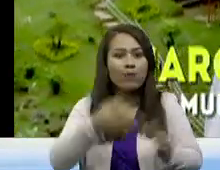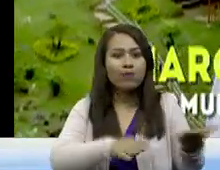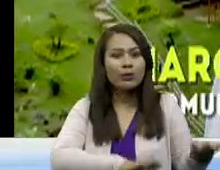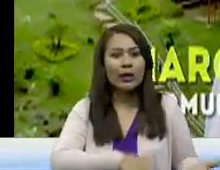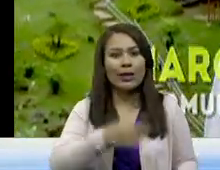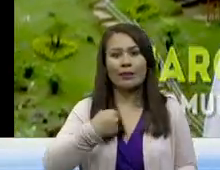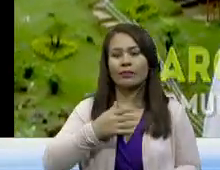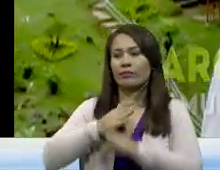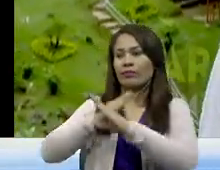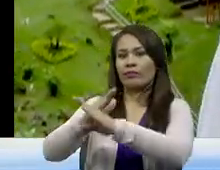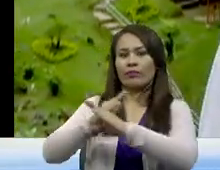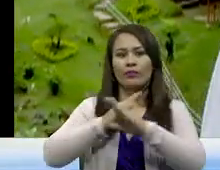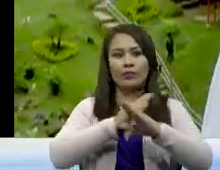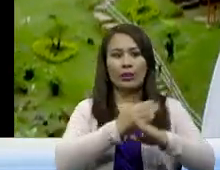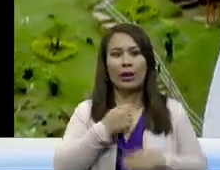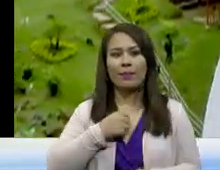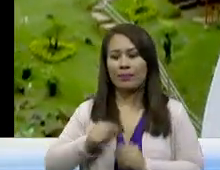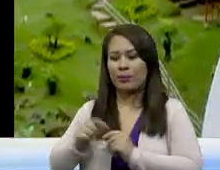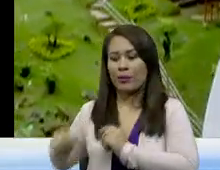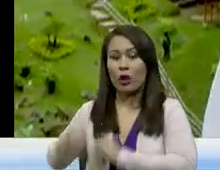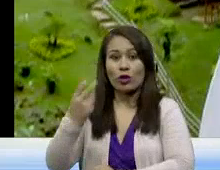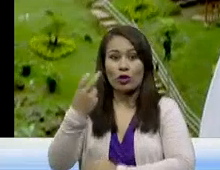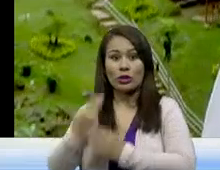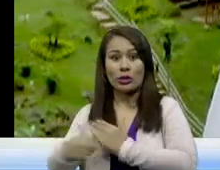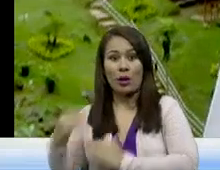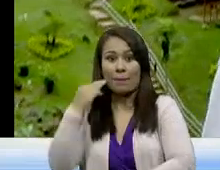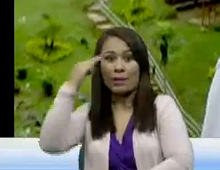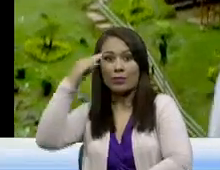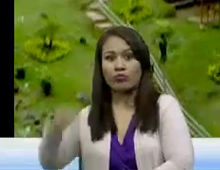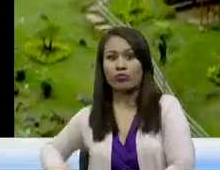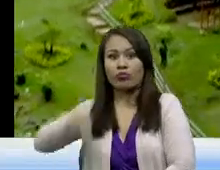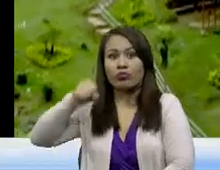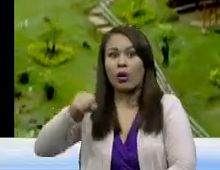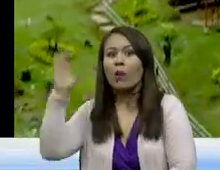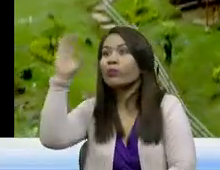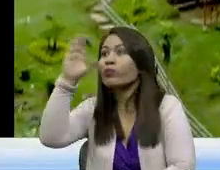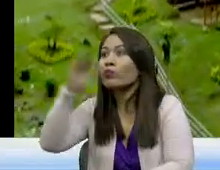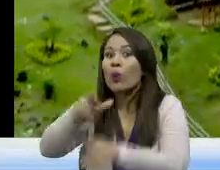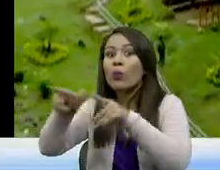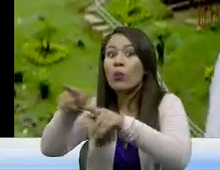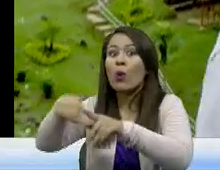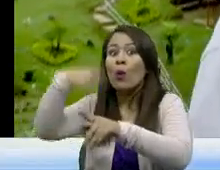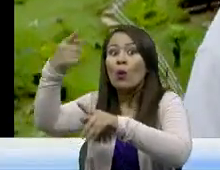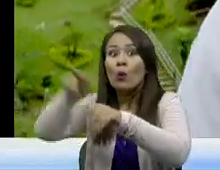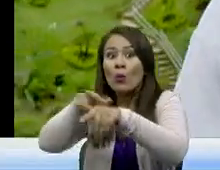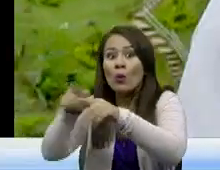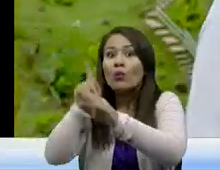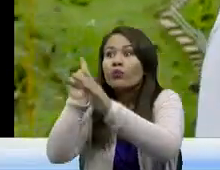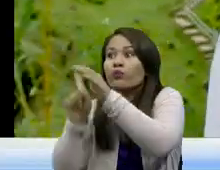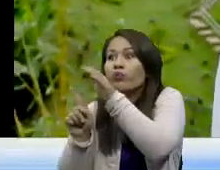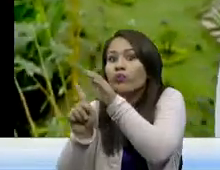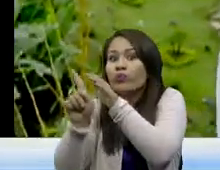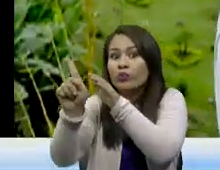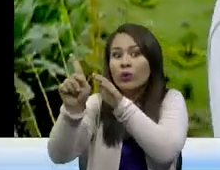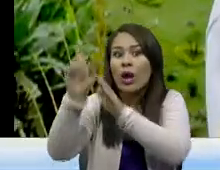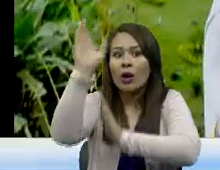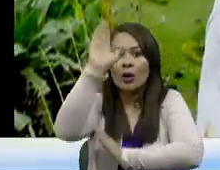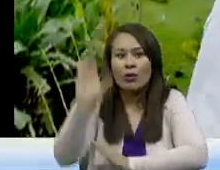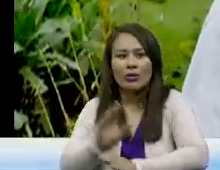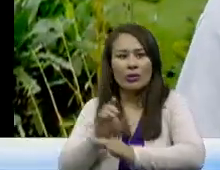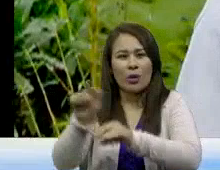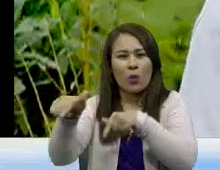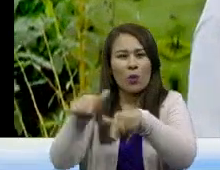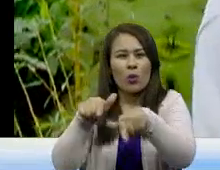pueblo, él tuvo que llevar a sus 2 hijos mayores, buscar nuevas tierras en otras partes, justamente llegando a la costa, en un lugar que se